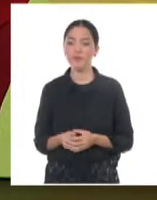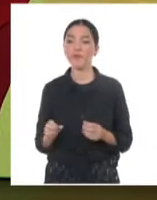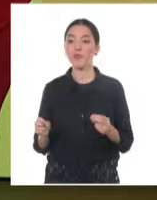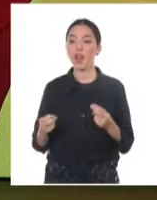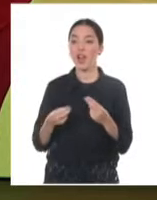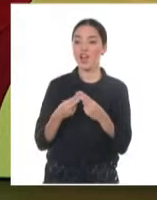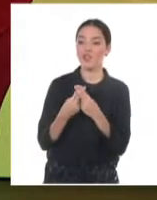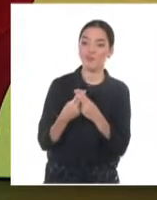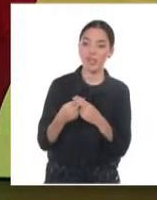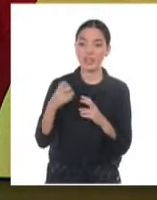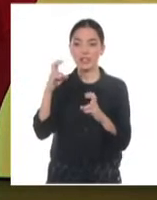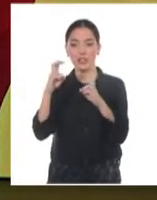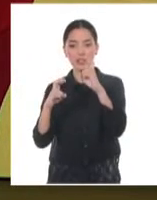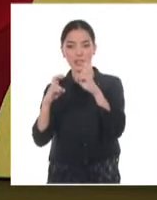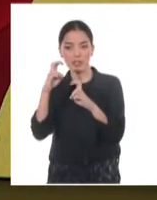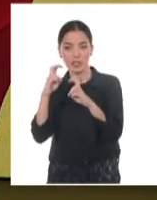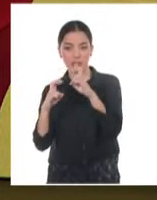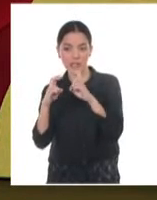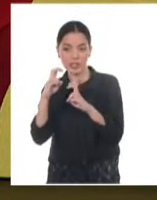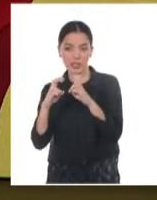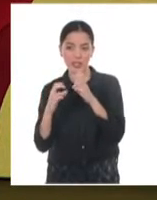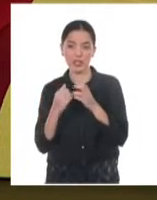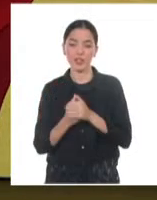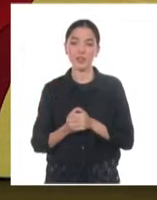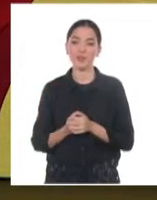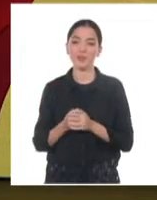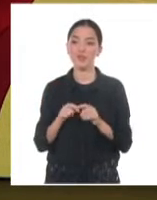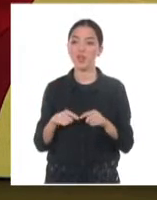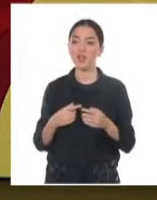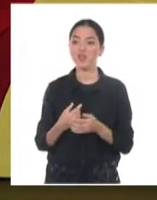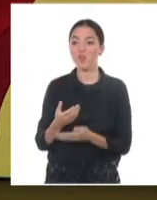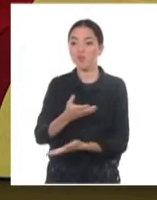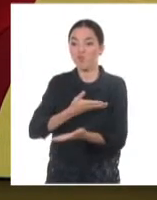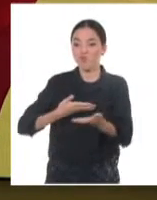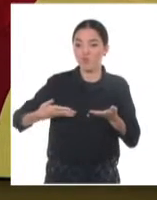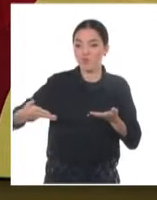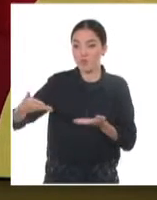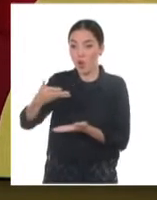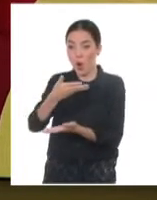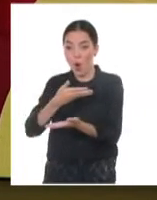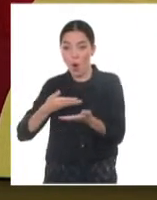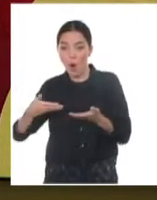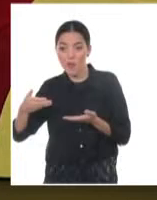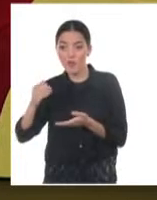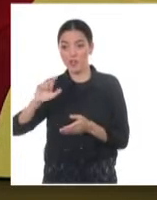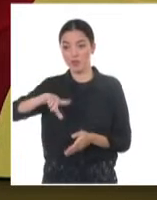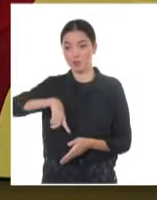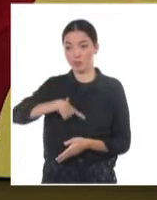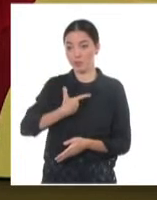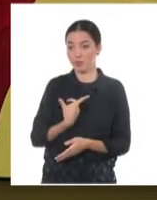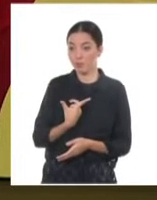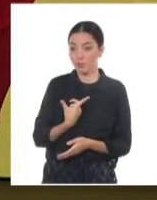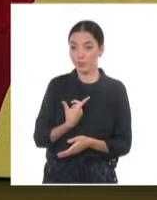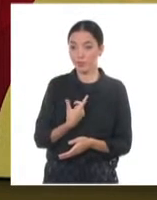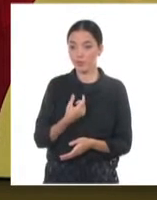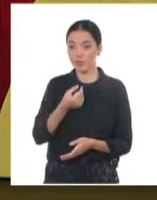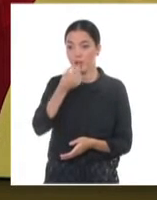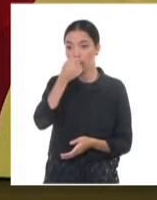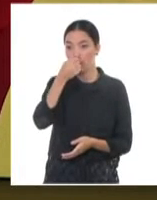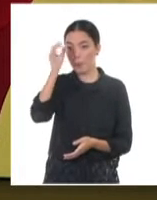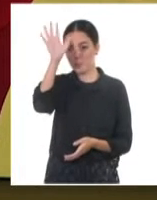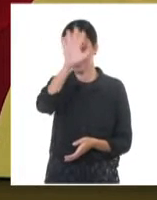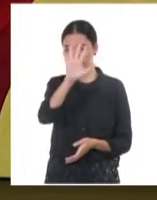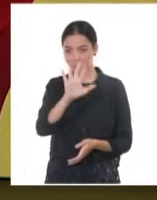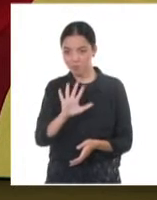columna vertebral de la Conferencia Internacional de Cultura Cubana y Afroamericana, que concluye este lunes en Santiago de